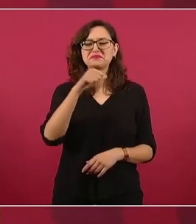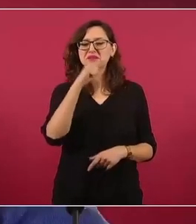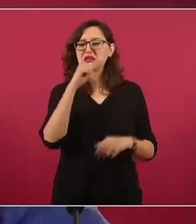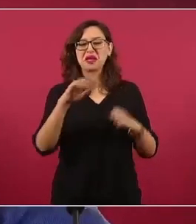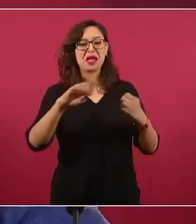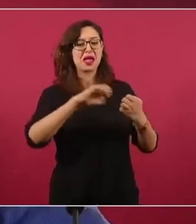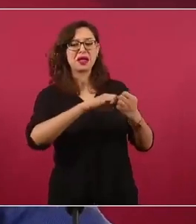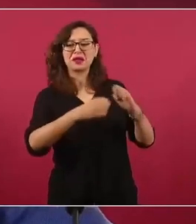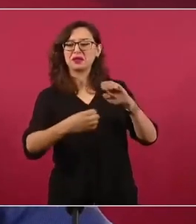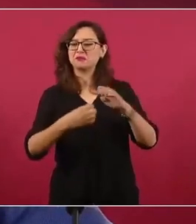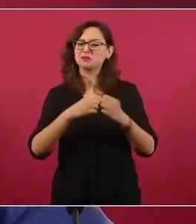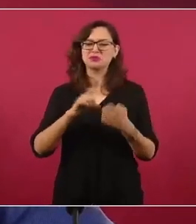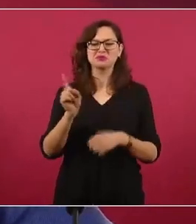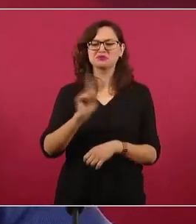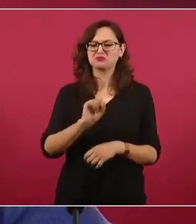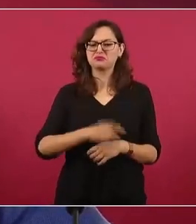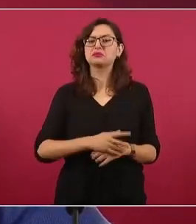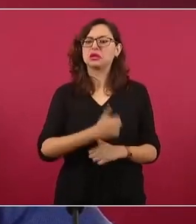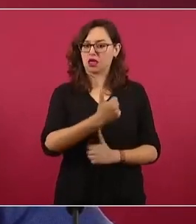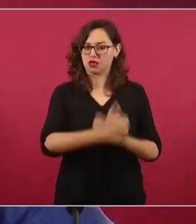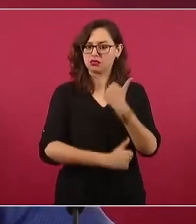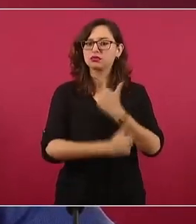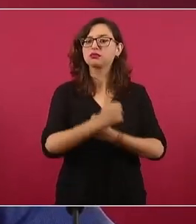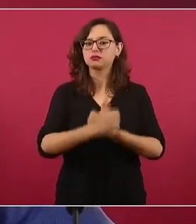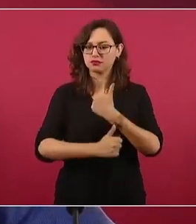tengo adversarios,